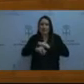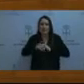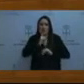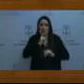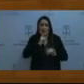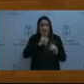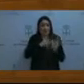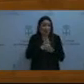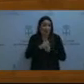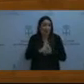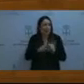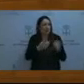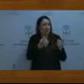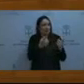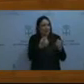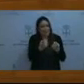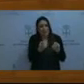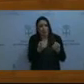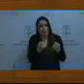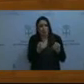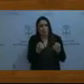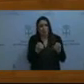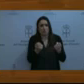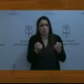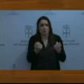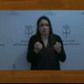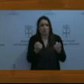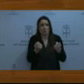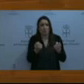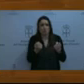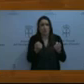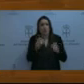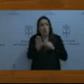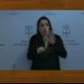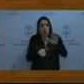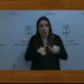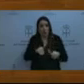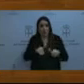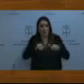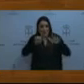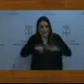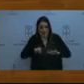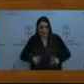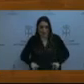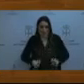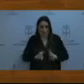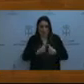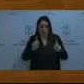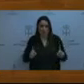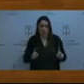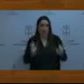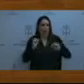estamos de acuerdo con la necesidad y la importancia que tiene de llevar a cabo esta convocatoria en el primer semestre. Piden